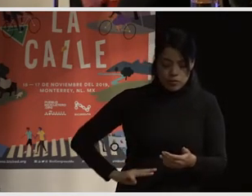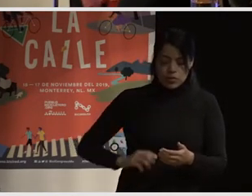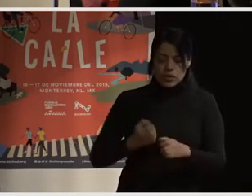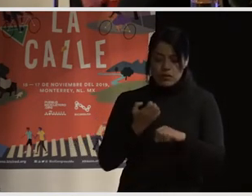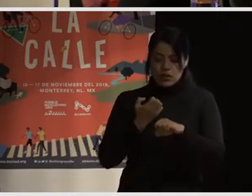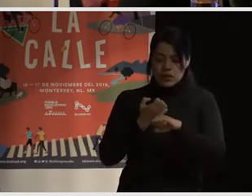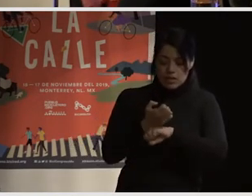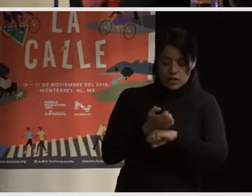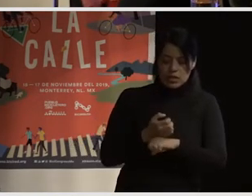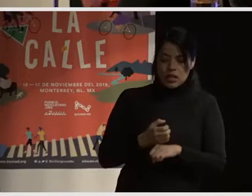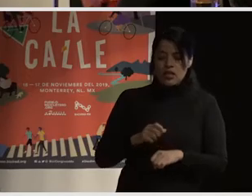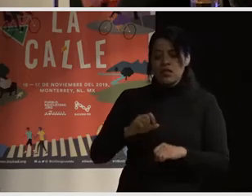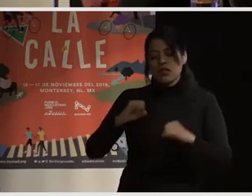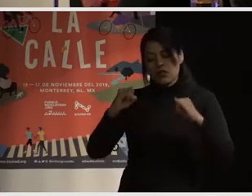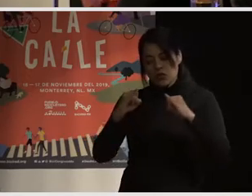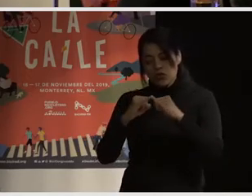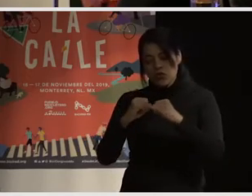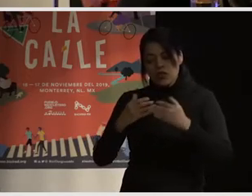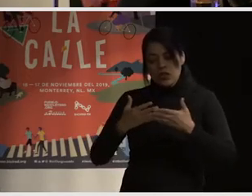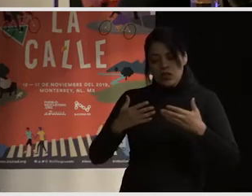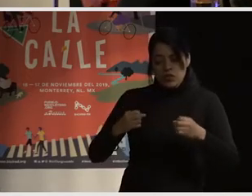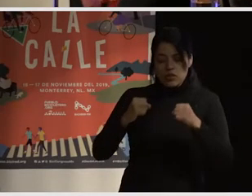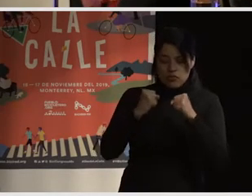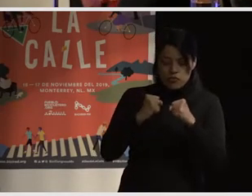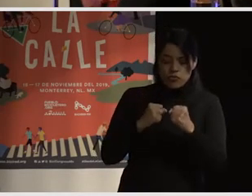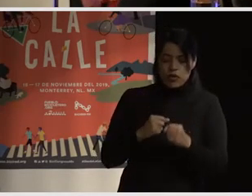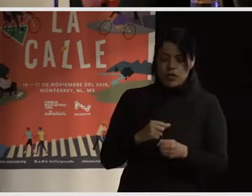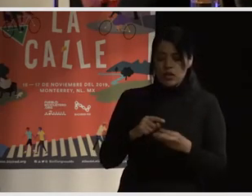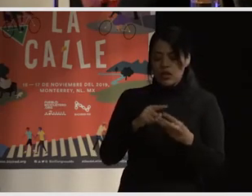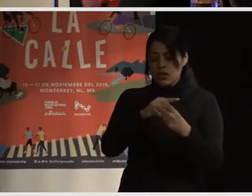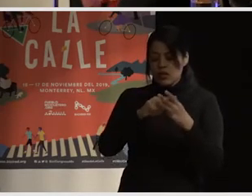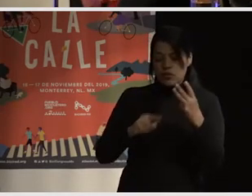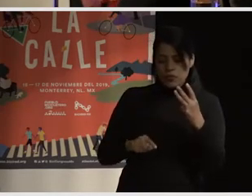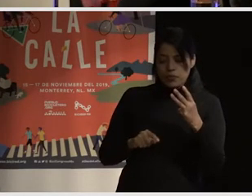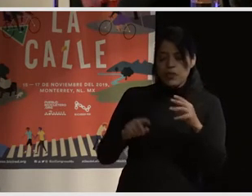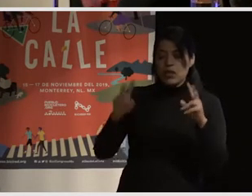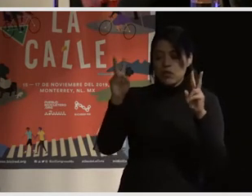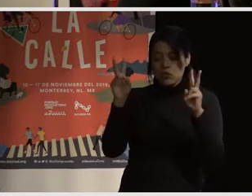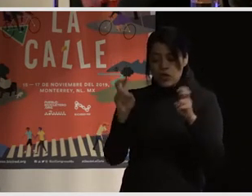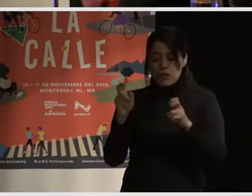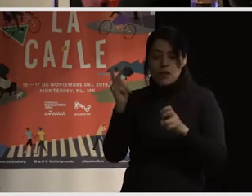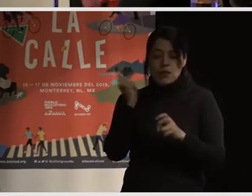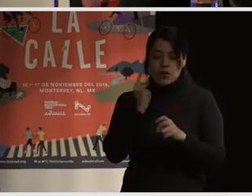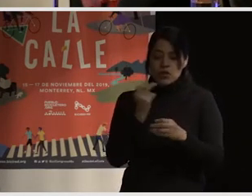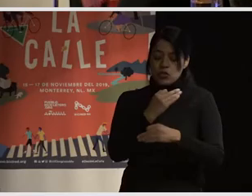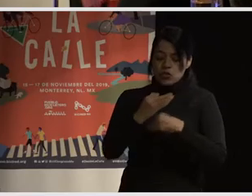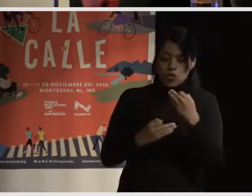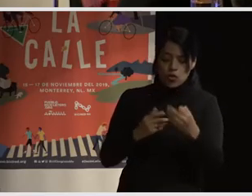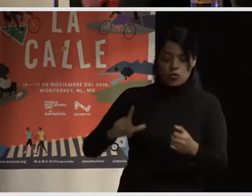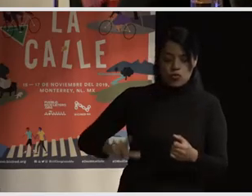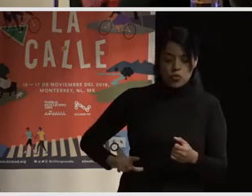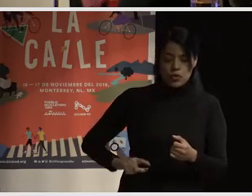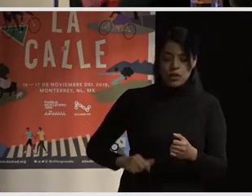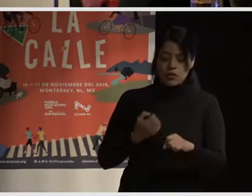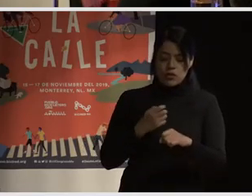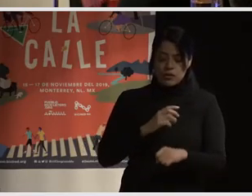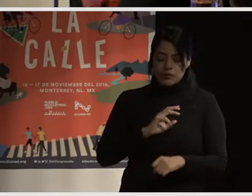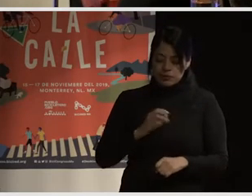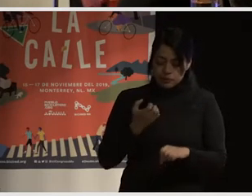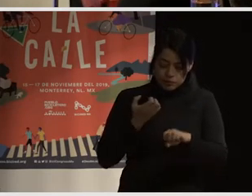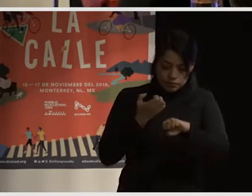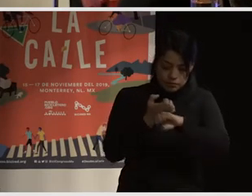en un momento 3 ahora somos 3 en un tema político todos los gobiernos estatal el metropolitano es